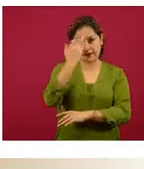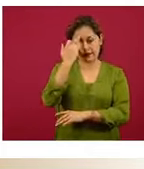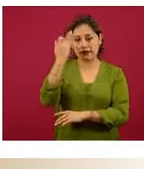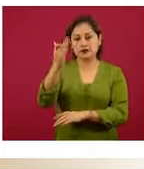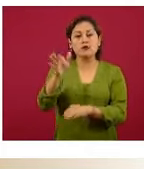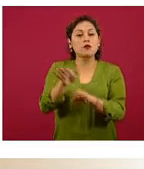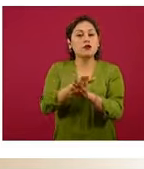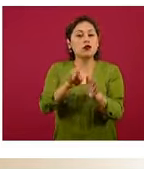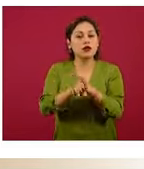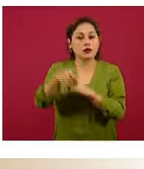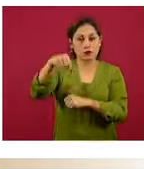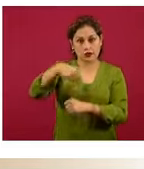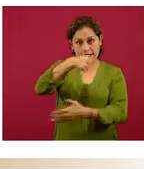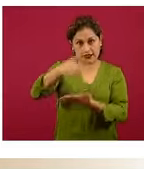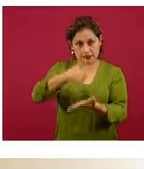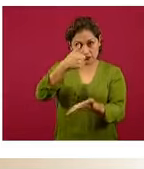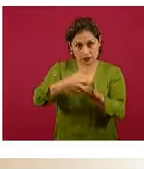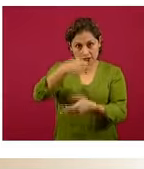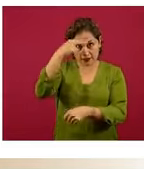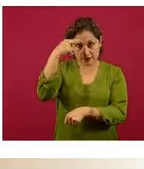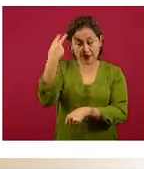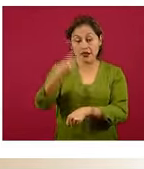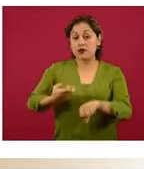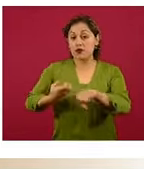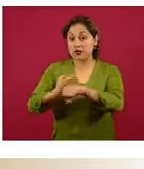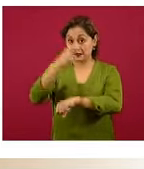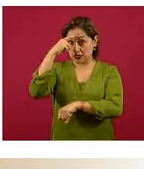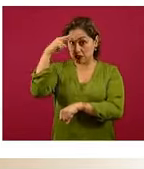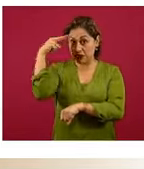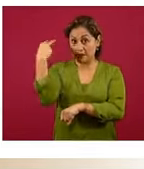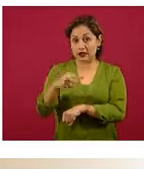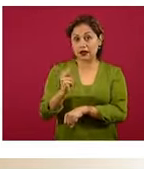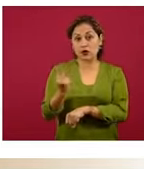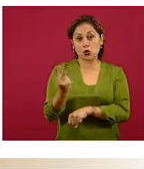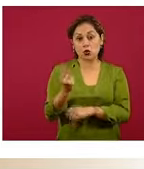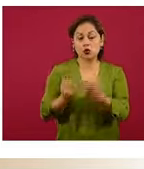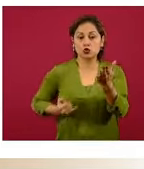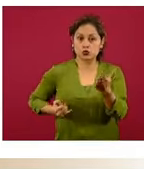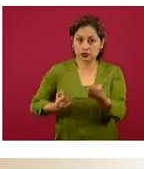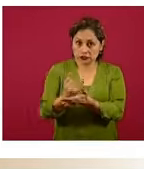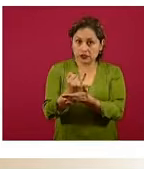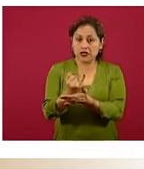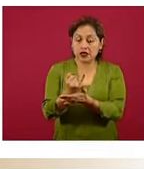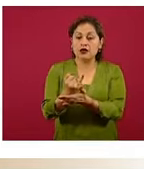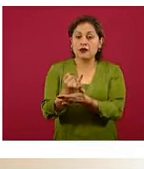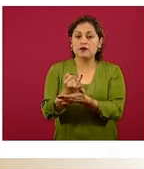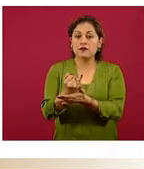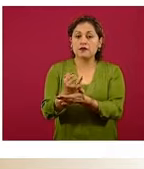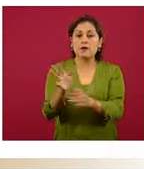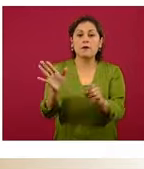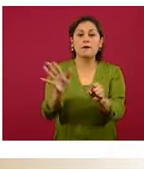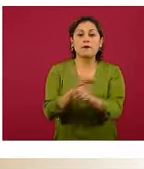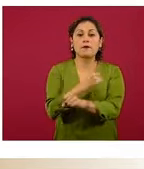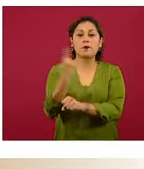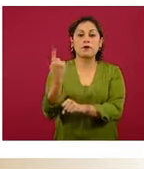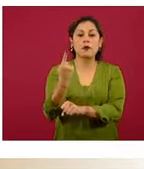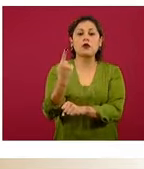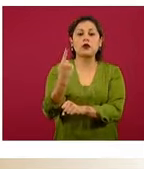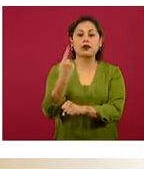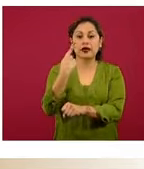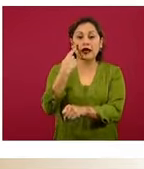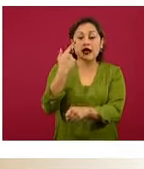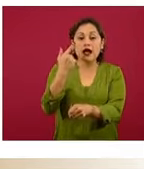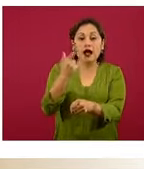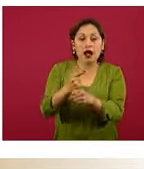Ciudad de México y al Estado de México, que saliendo en el nivel máximo de riesgo, es decir, en el color rojo el